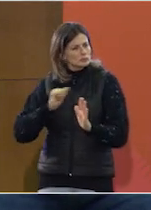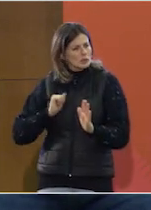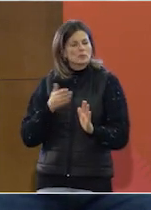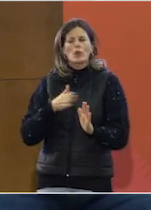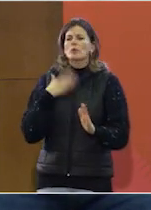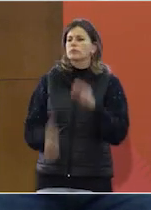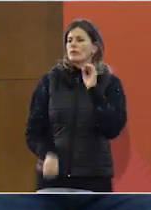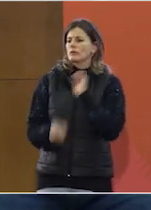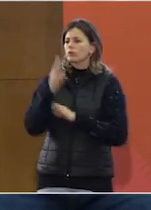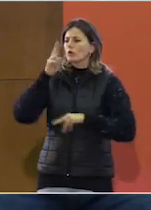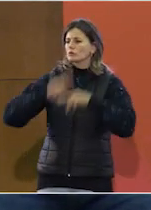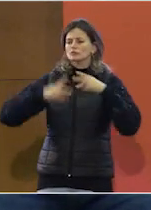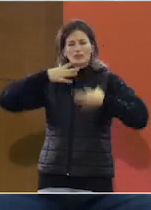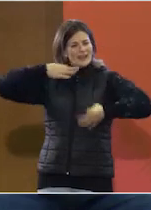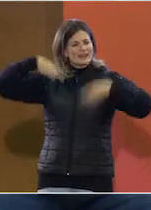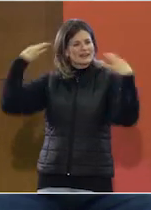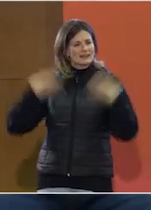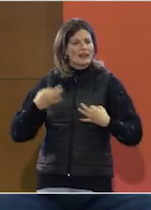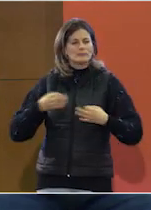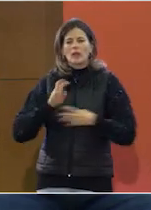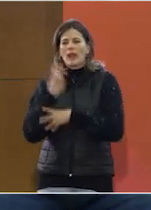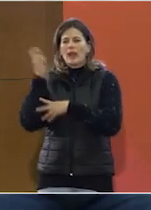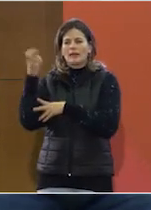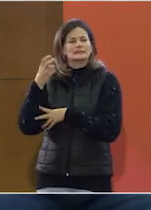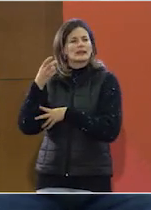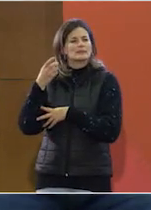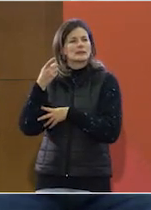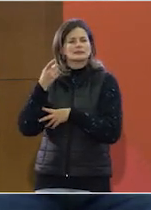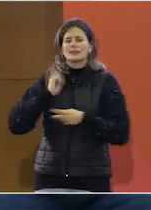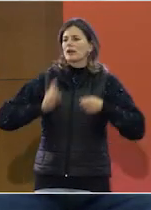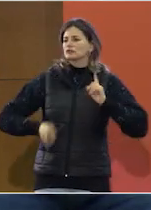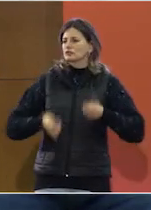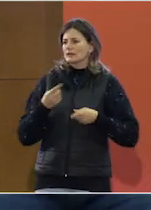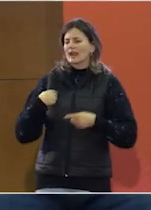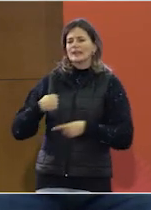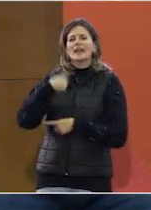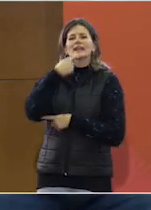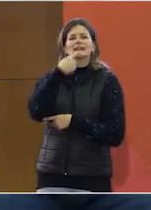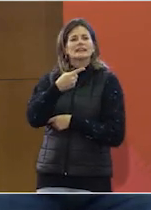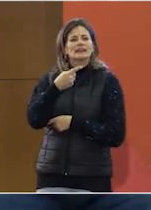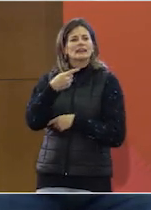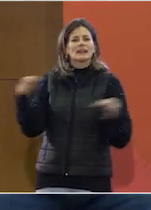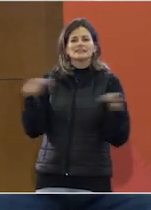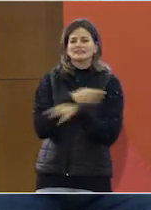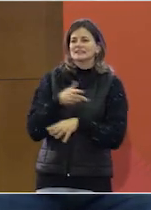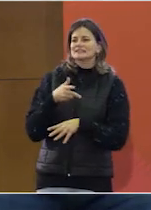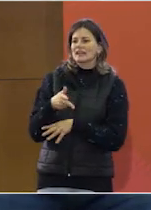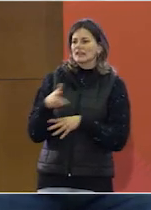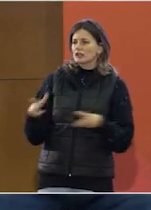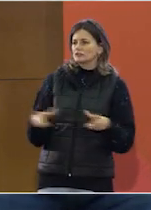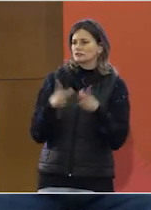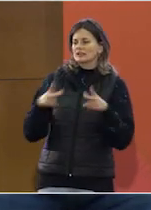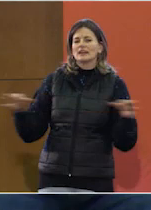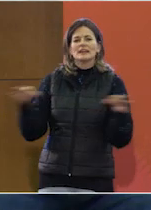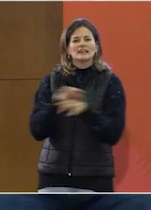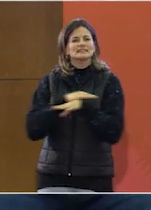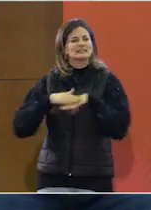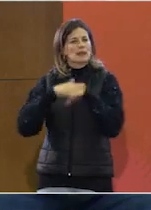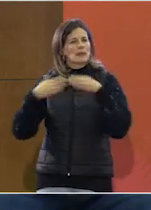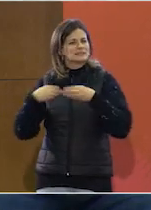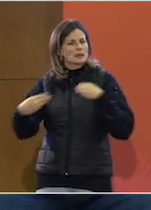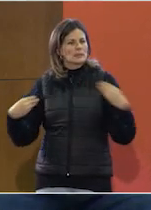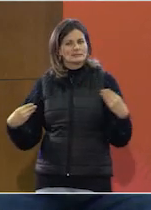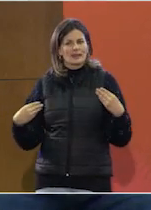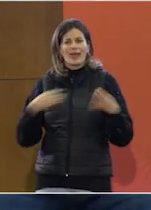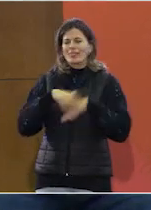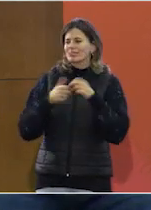pueden construir realmente una alternativa soberana que diga: sin derechos sociales, sin bases materiales, no